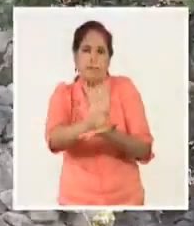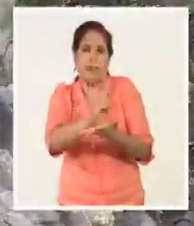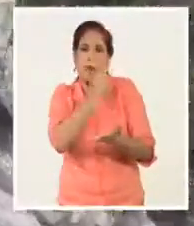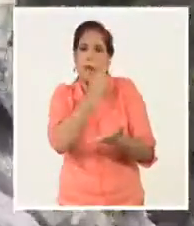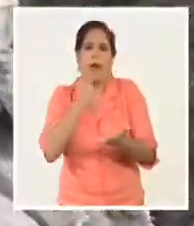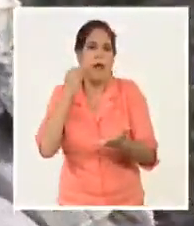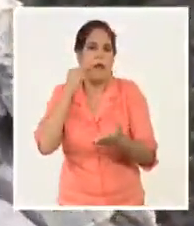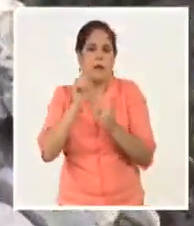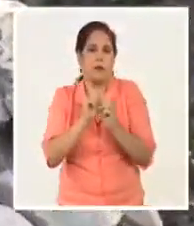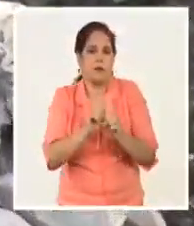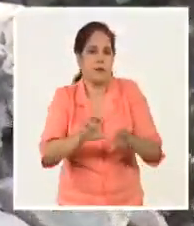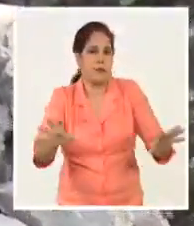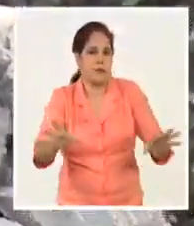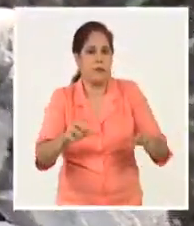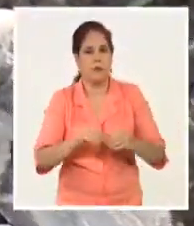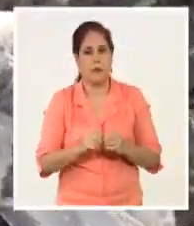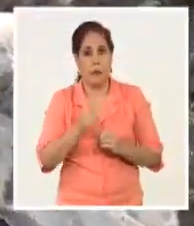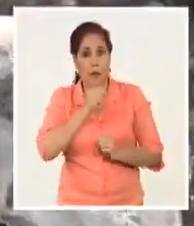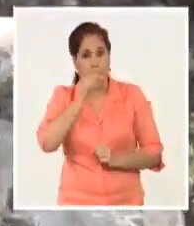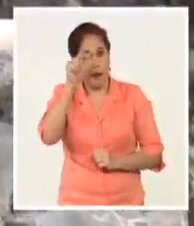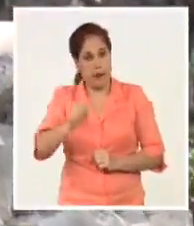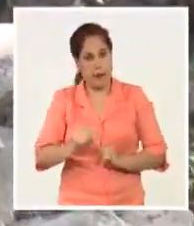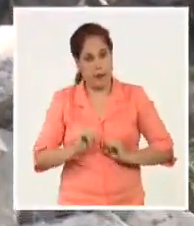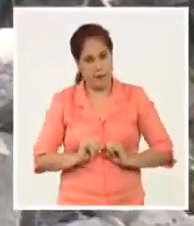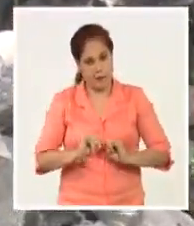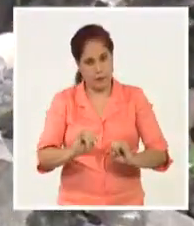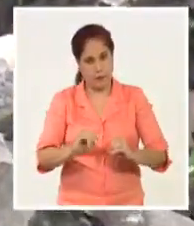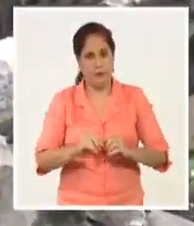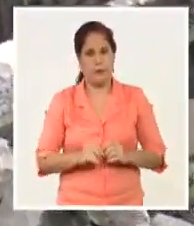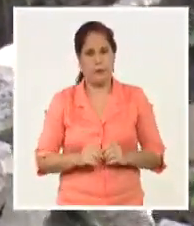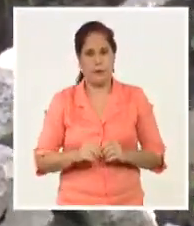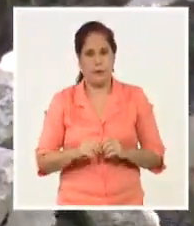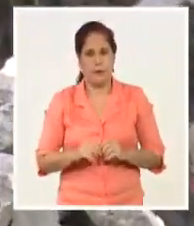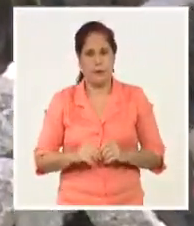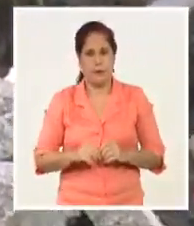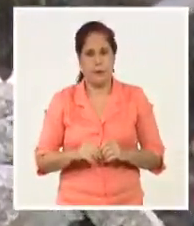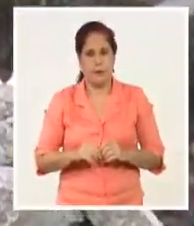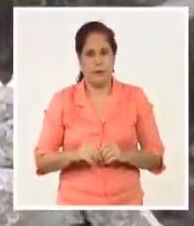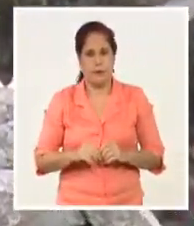maestro. Gladys Rubio, Sistema Informativo de la Televisión Cubana.